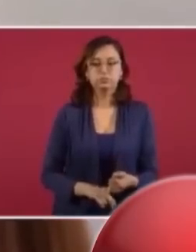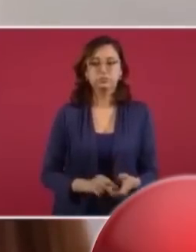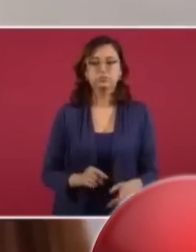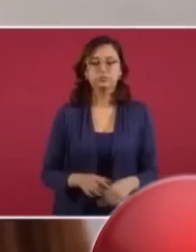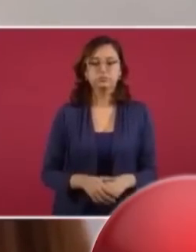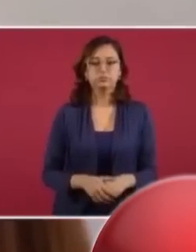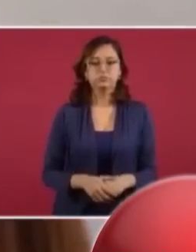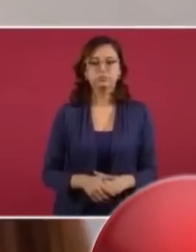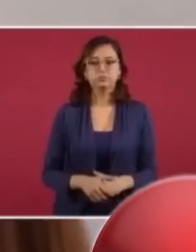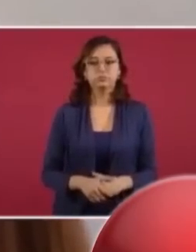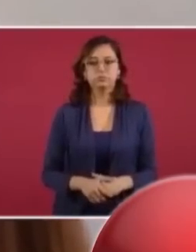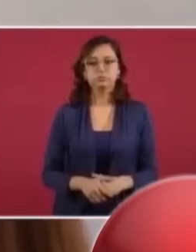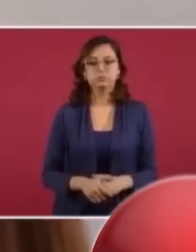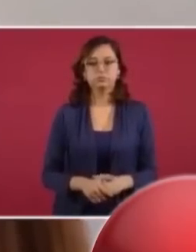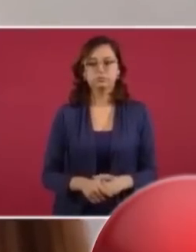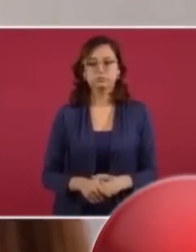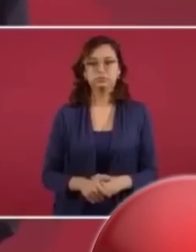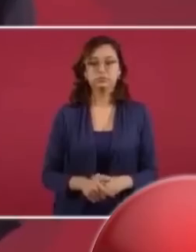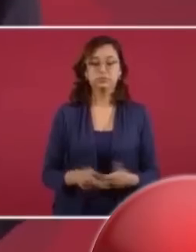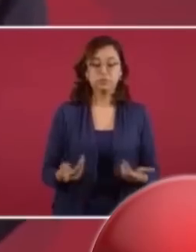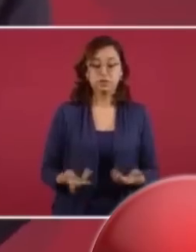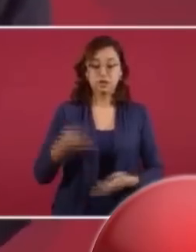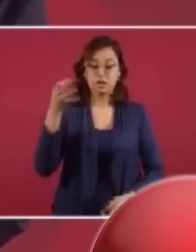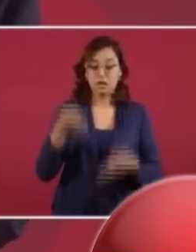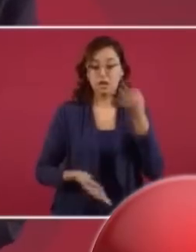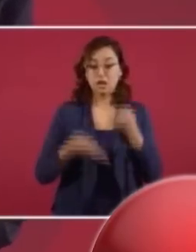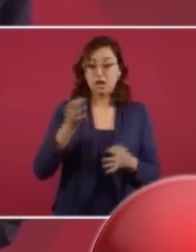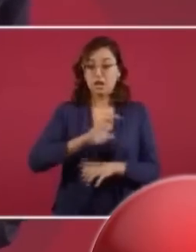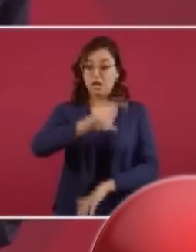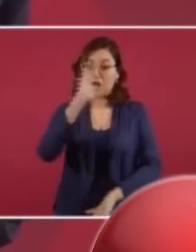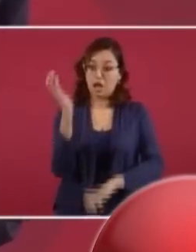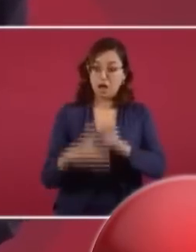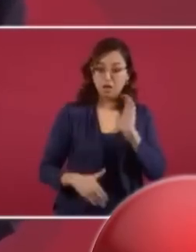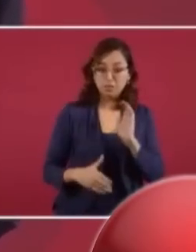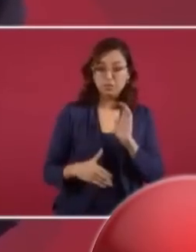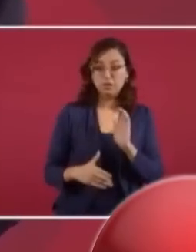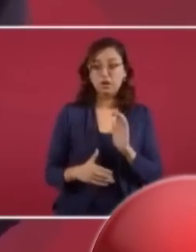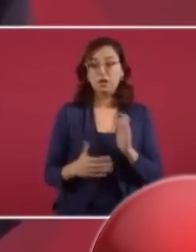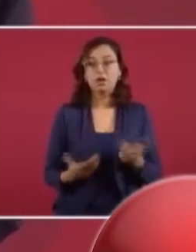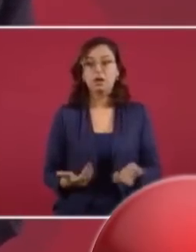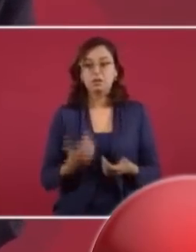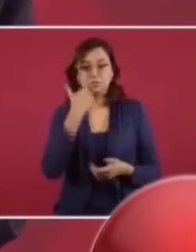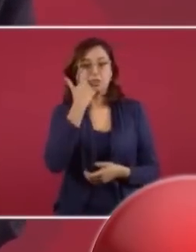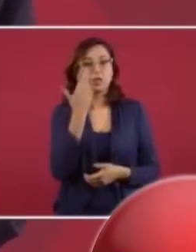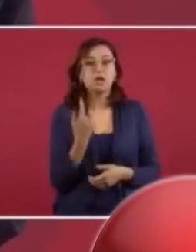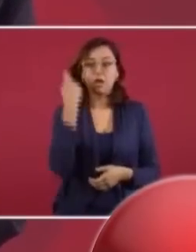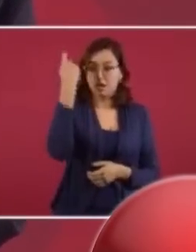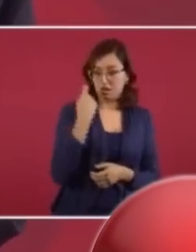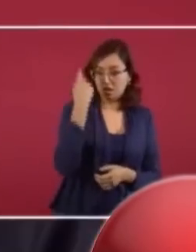a la terminación del mandato recibir una pensión